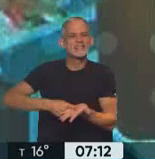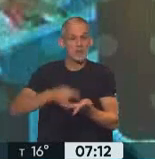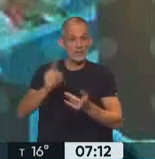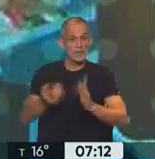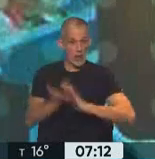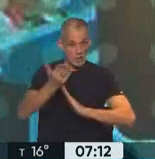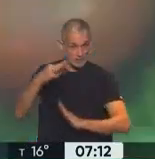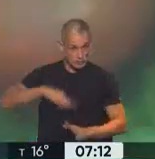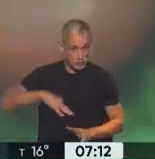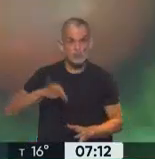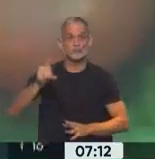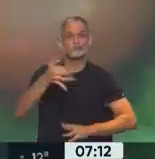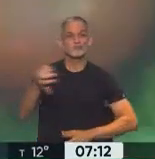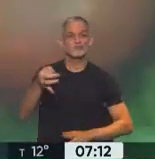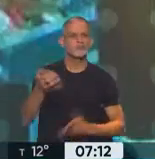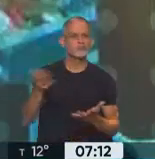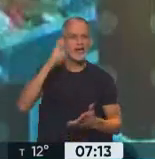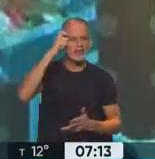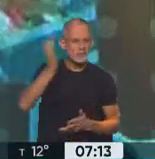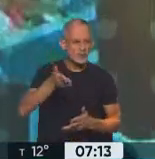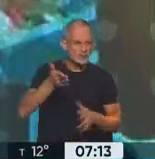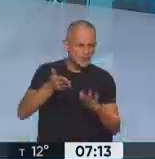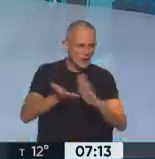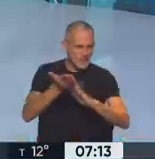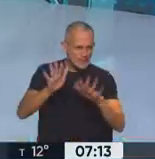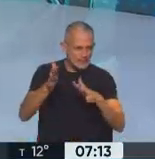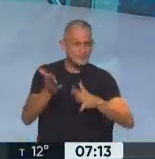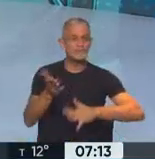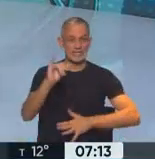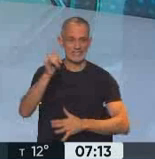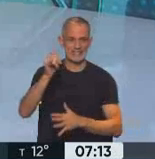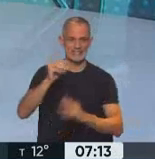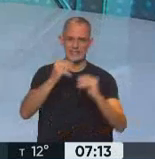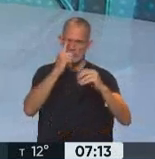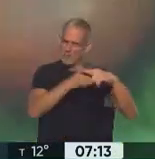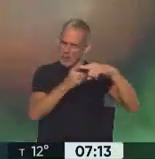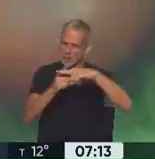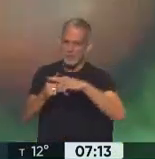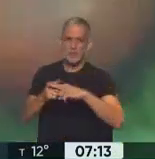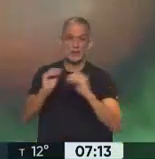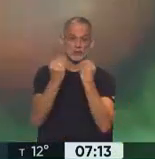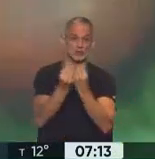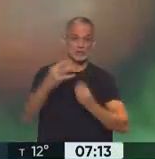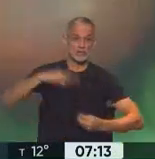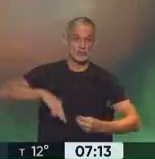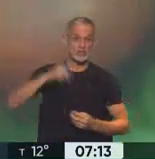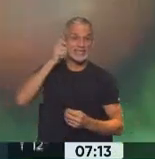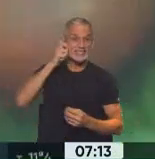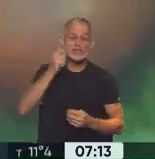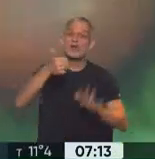con un aumento salarial, Flor, ¿no? Así es. ¿Cuánto fue? ¿Un 10% de aumento más o menos? Sí, cerró la paritaria de Axel Kicillof, sí,